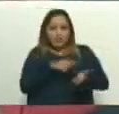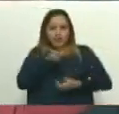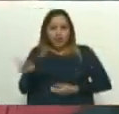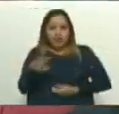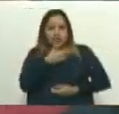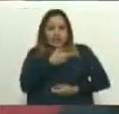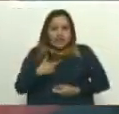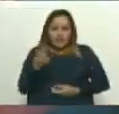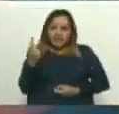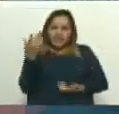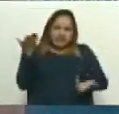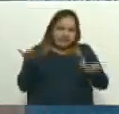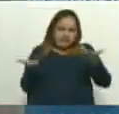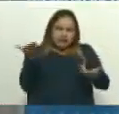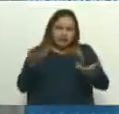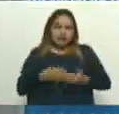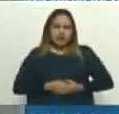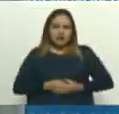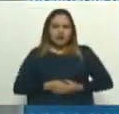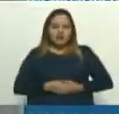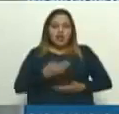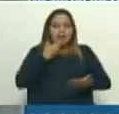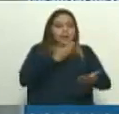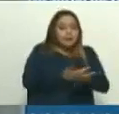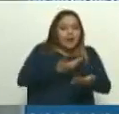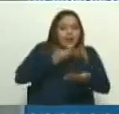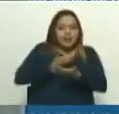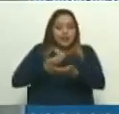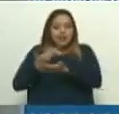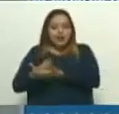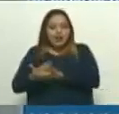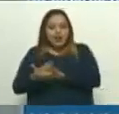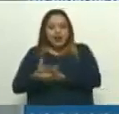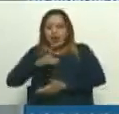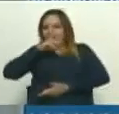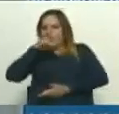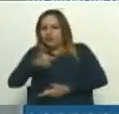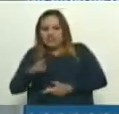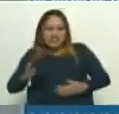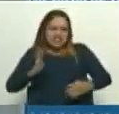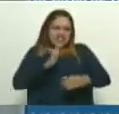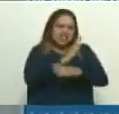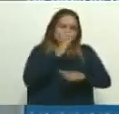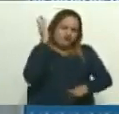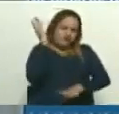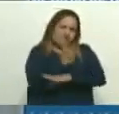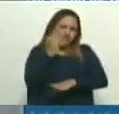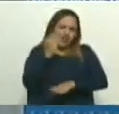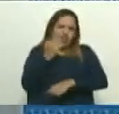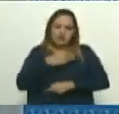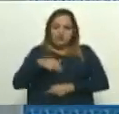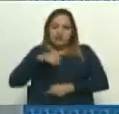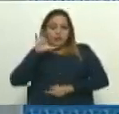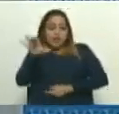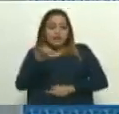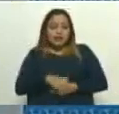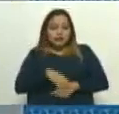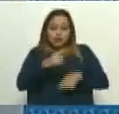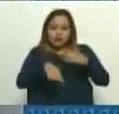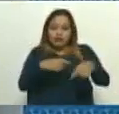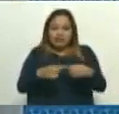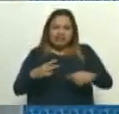intentado desestabilizar, los que han pedido las groseras sanciones contra nuestra patria, afectando